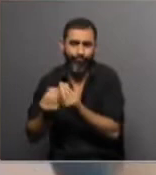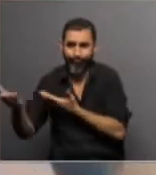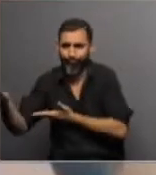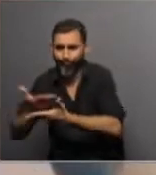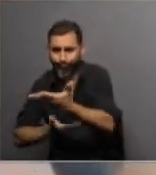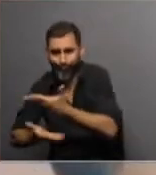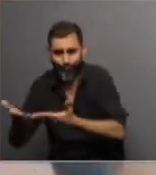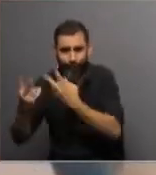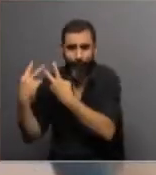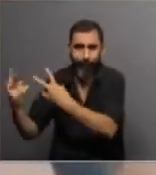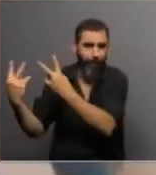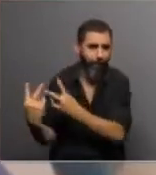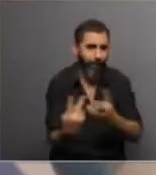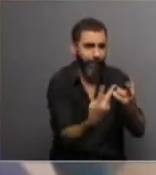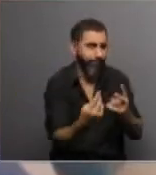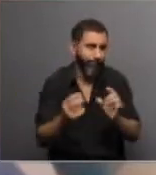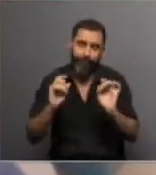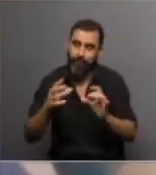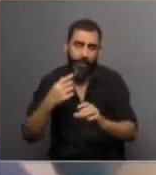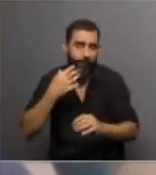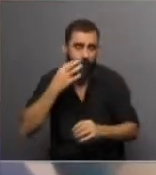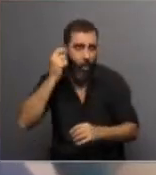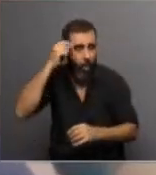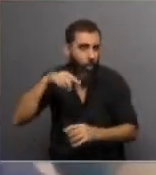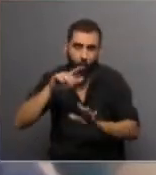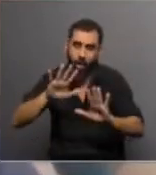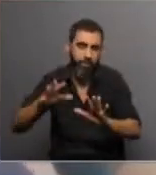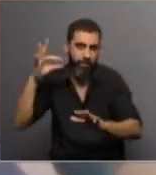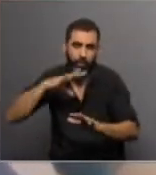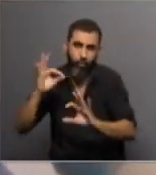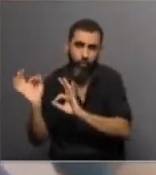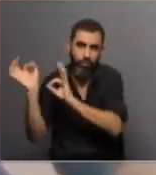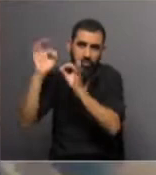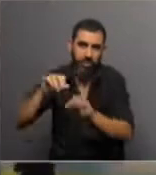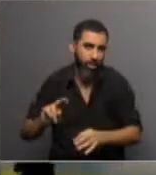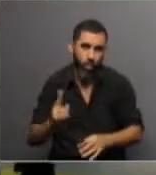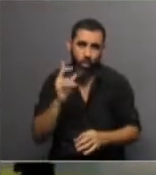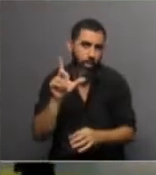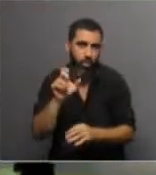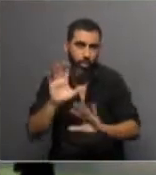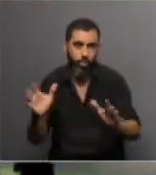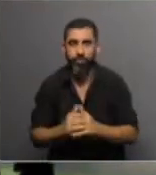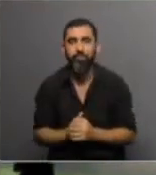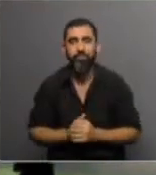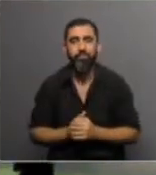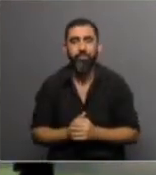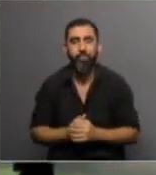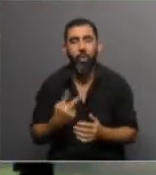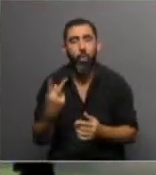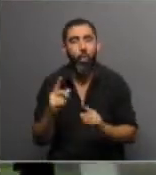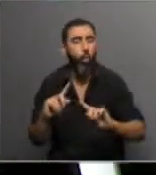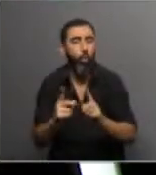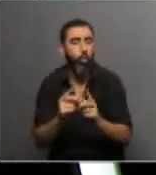intercambio, era una cuestión de tiempo, digamos, que esto ocurriera. Claro. Digamos. Para despedirte, Adriana, dos